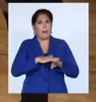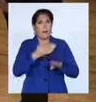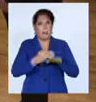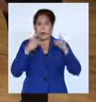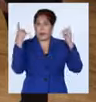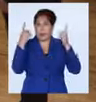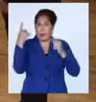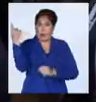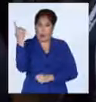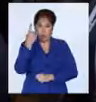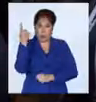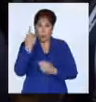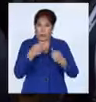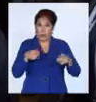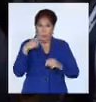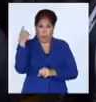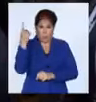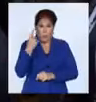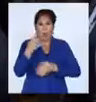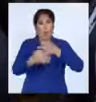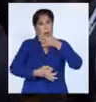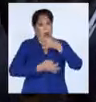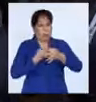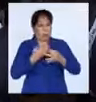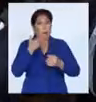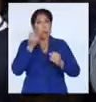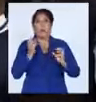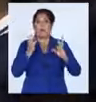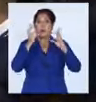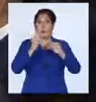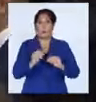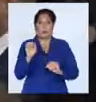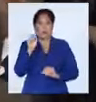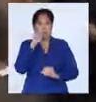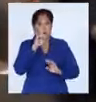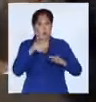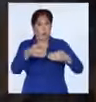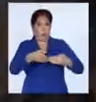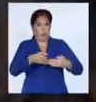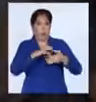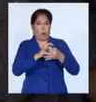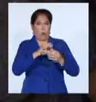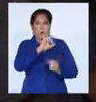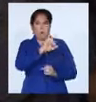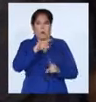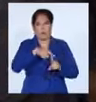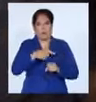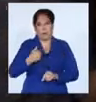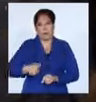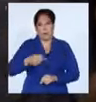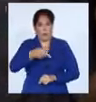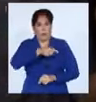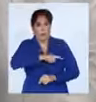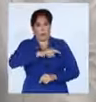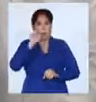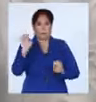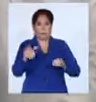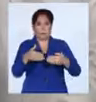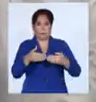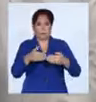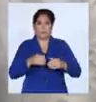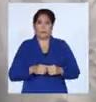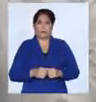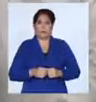del himno nacional, compartió los excelentes resultados de la cumbre del G77 de China, concluida este sábado en La Habana.